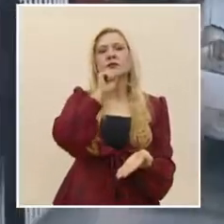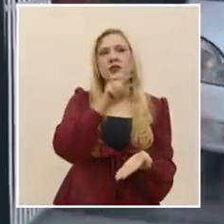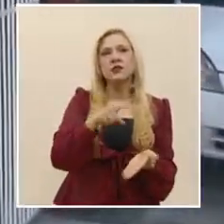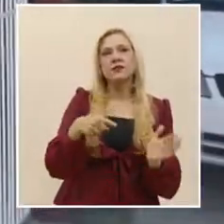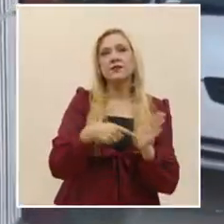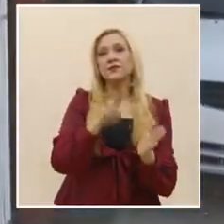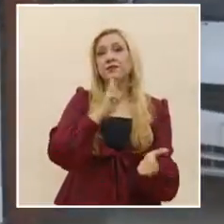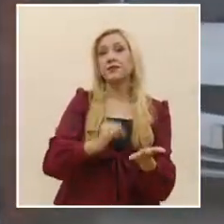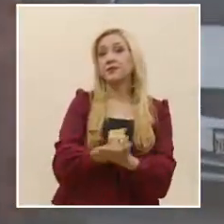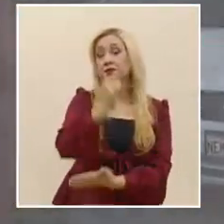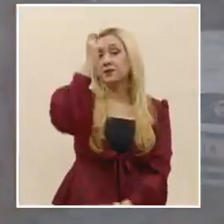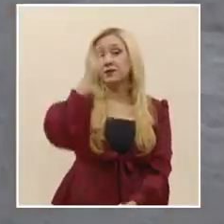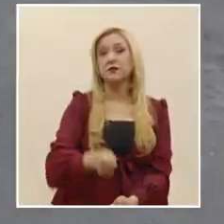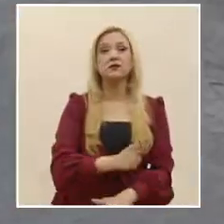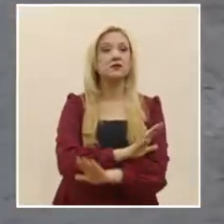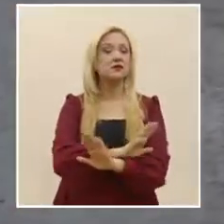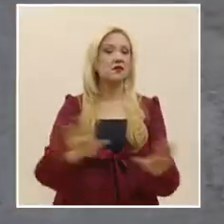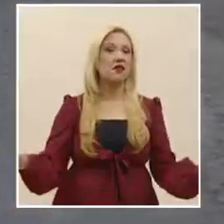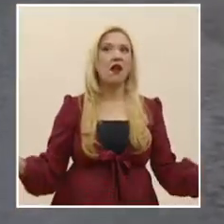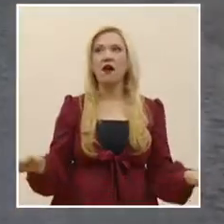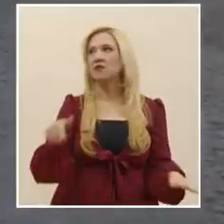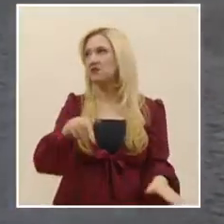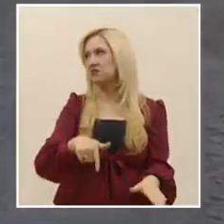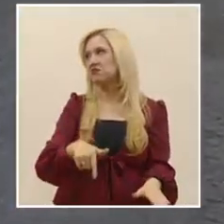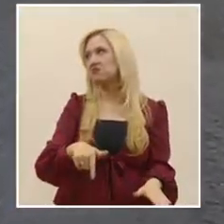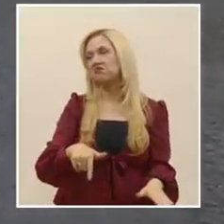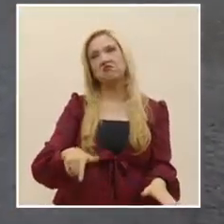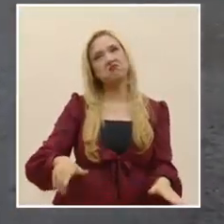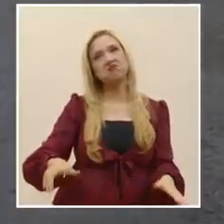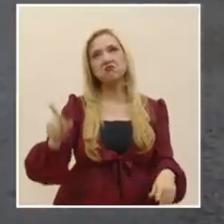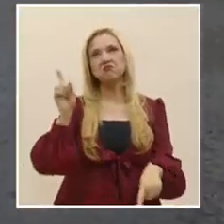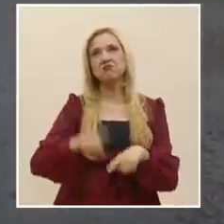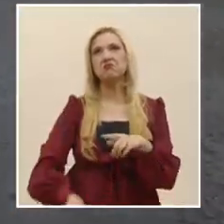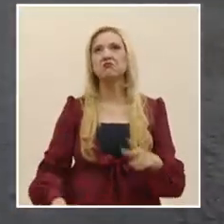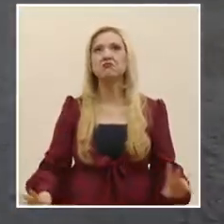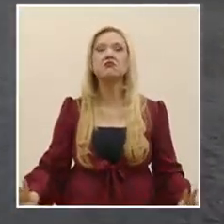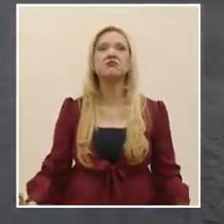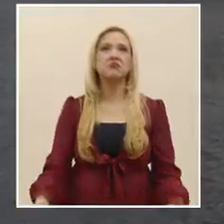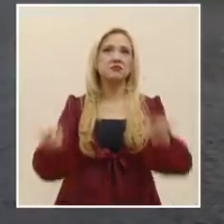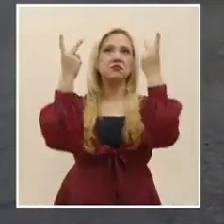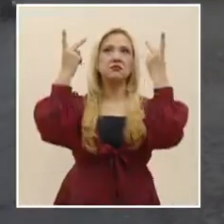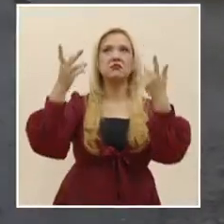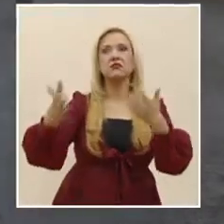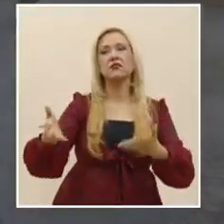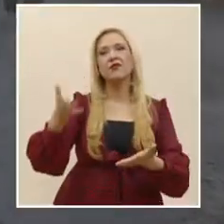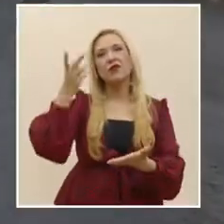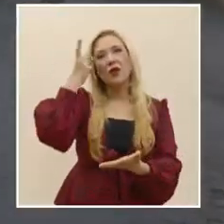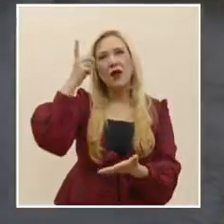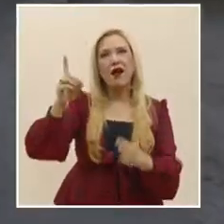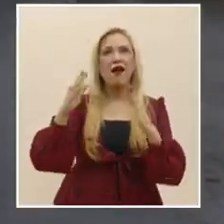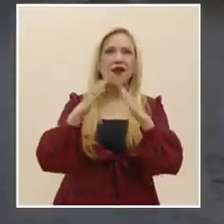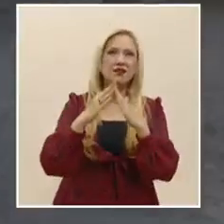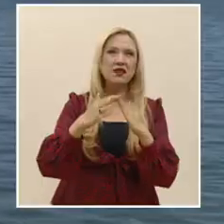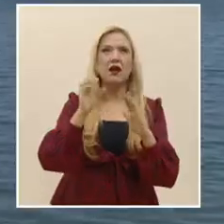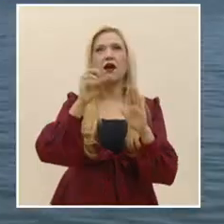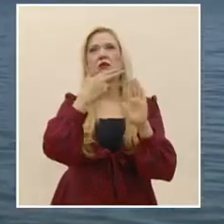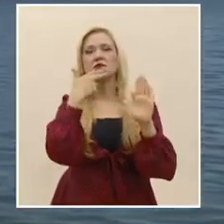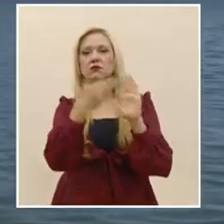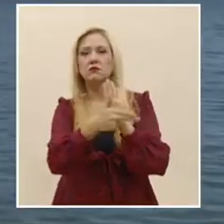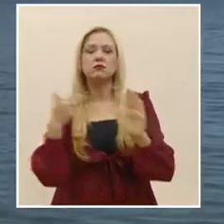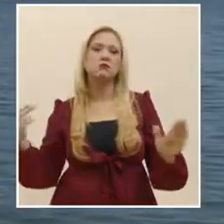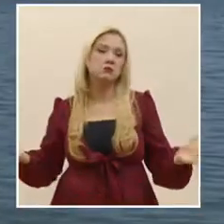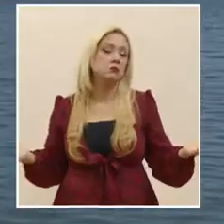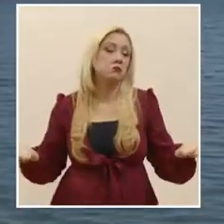la sentencia de remate que se dicte en el juicio, se procederá a la venta de los bienes retenidos o embargados. La